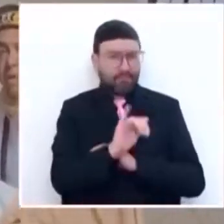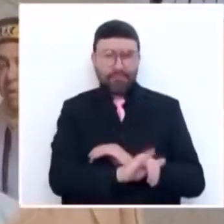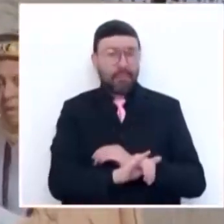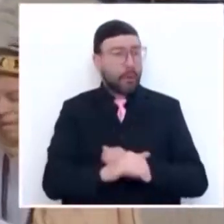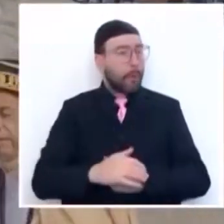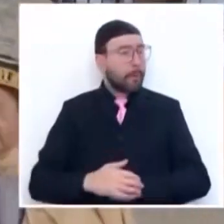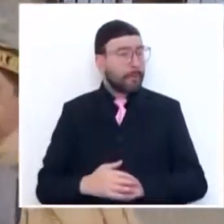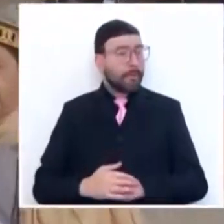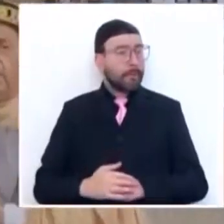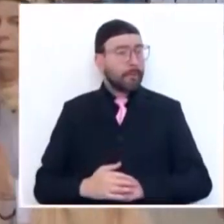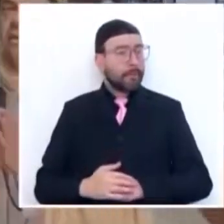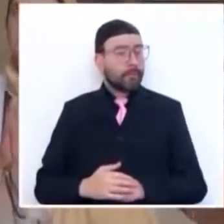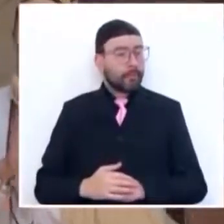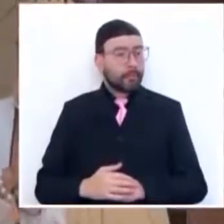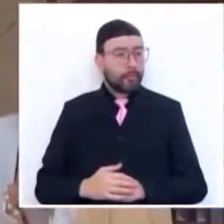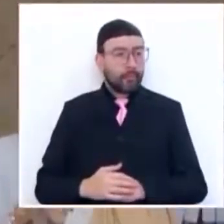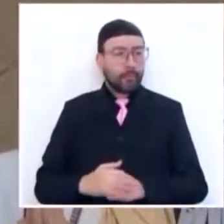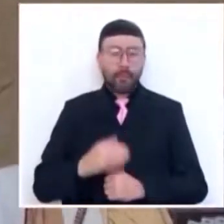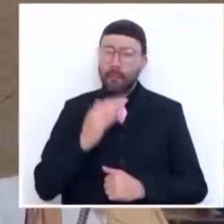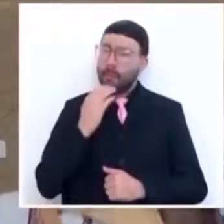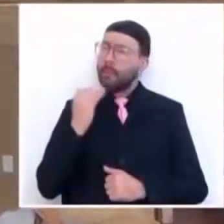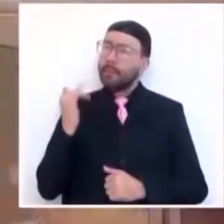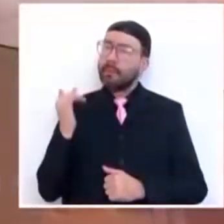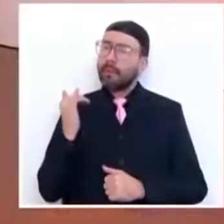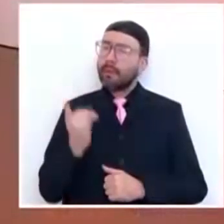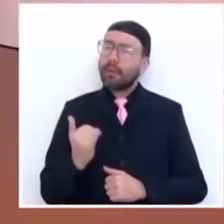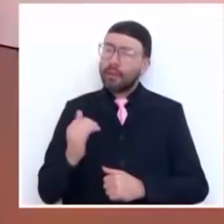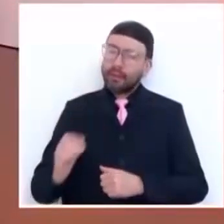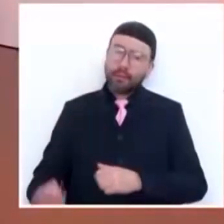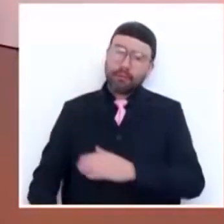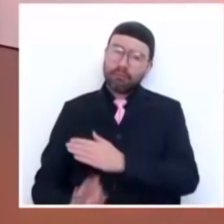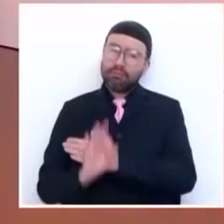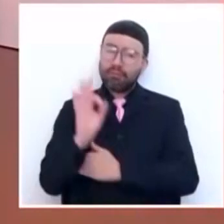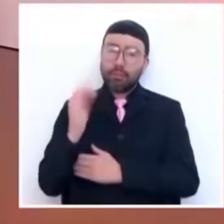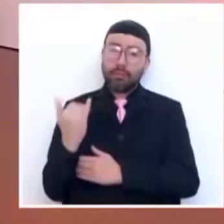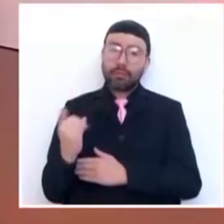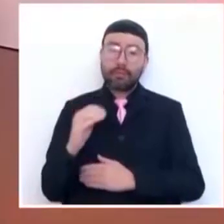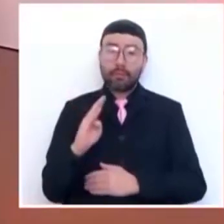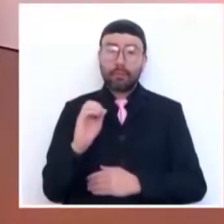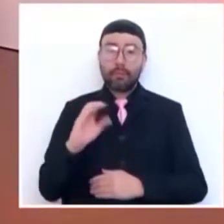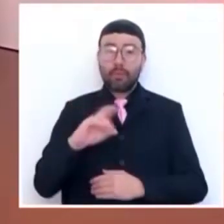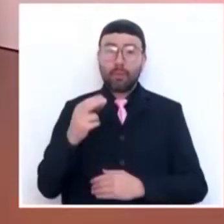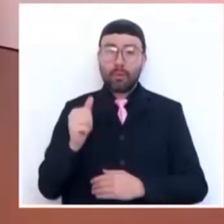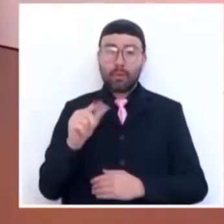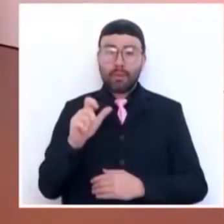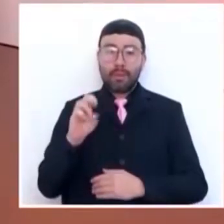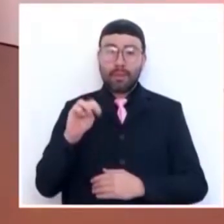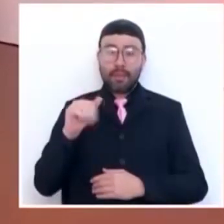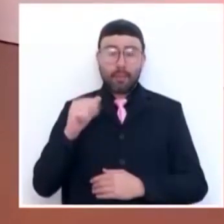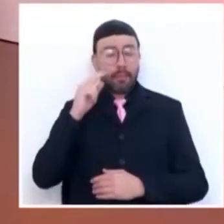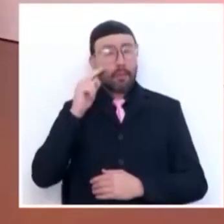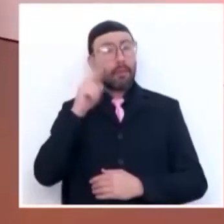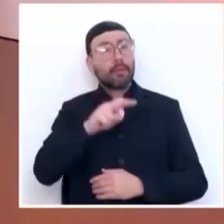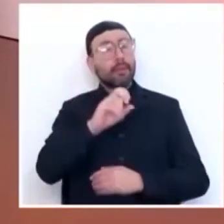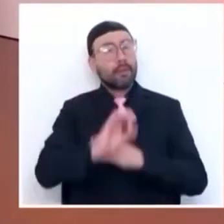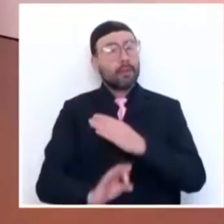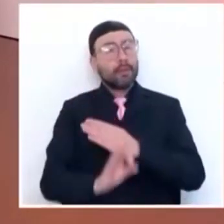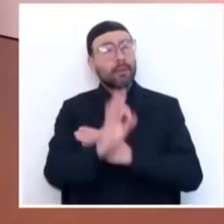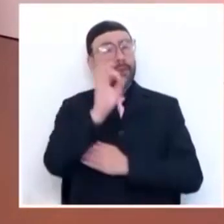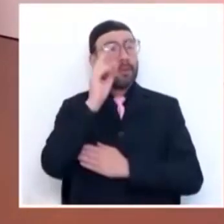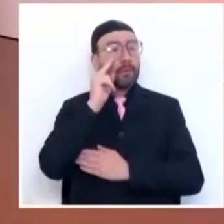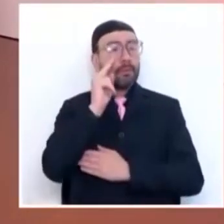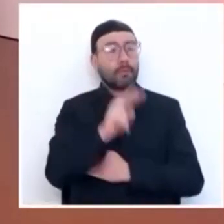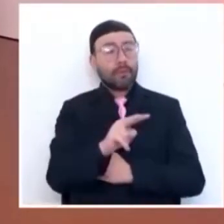Sí, amanecer en Bochalema, en la Escuela Yelva, levantarse a ver el amanecer,